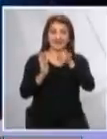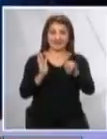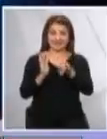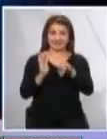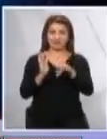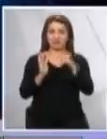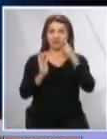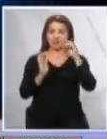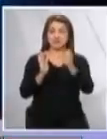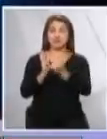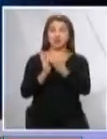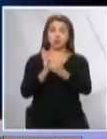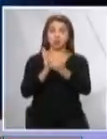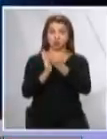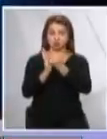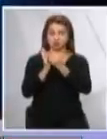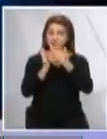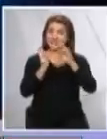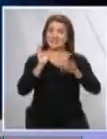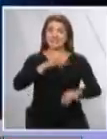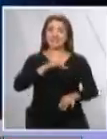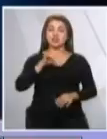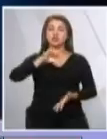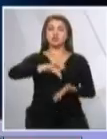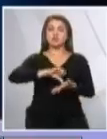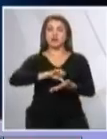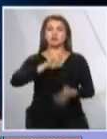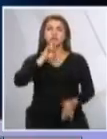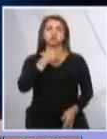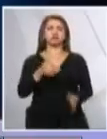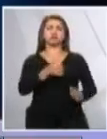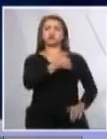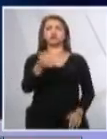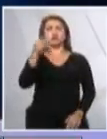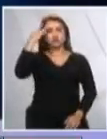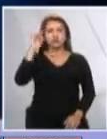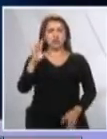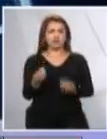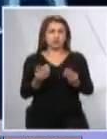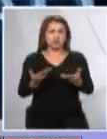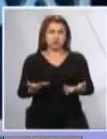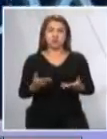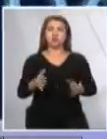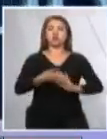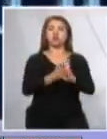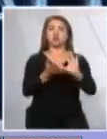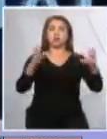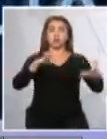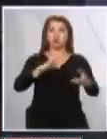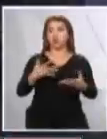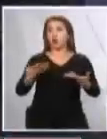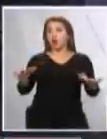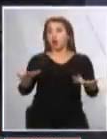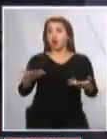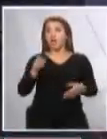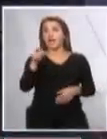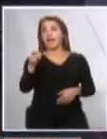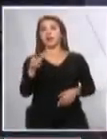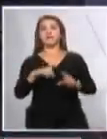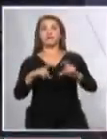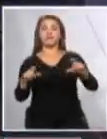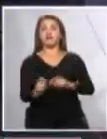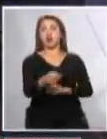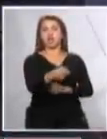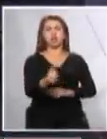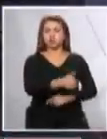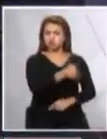El Mercurio. Dice lo siguiente: Chile es un país hipócrita. Todos sabíamos que era así. Ahora todo el mundo reacciona diciendo, ay, fulanito dio una boleta.